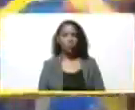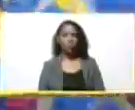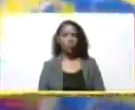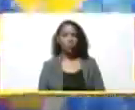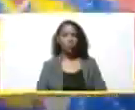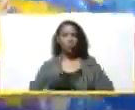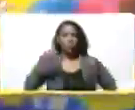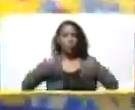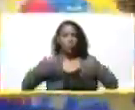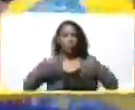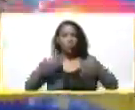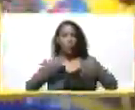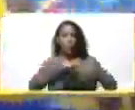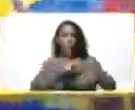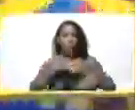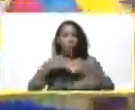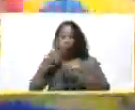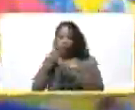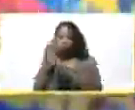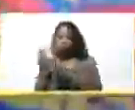Aquí quiero invitar